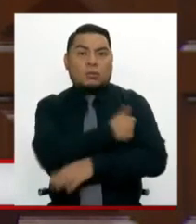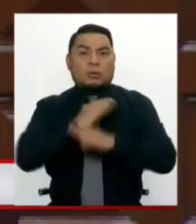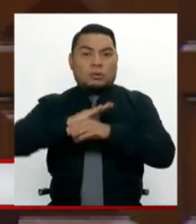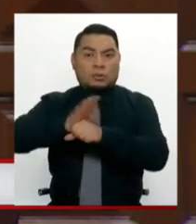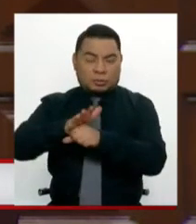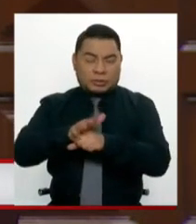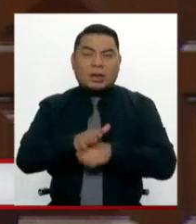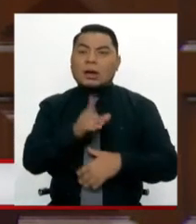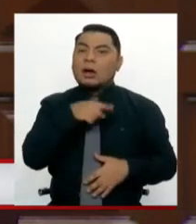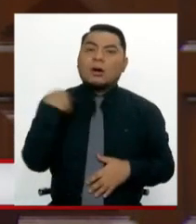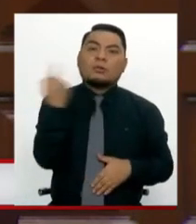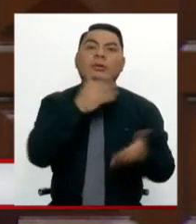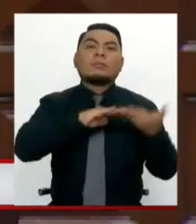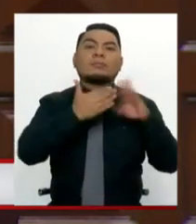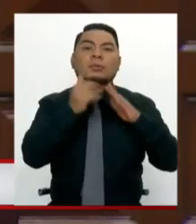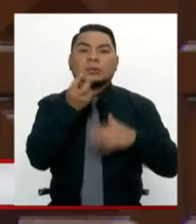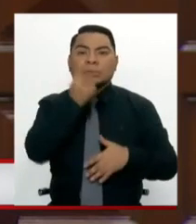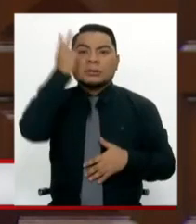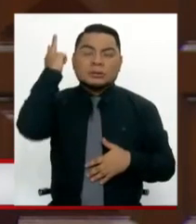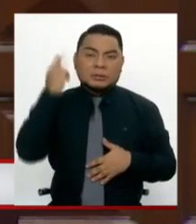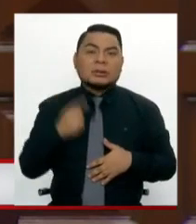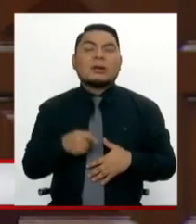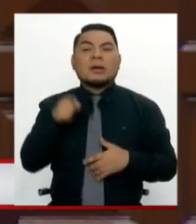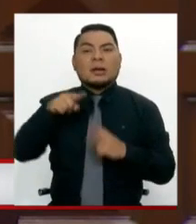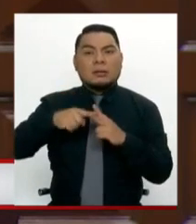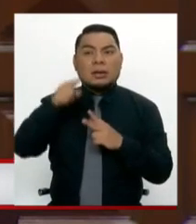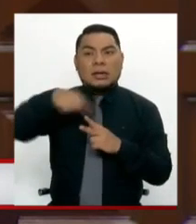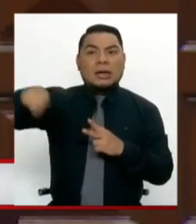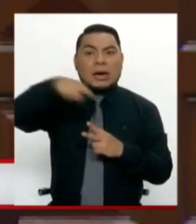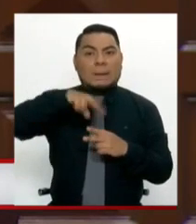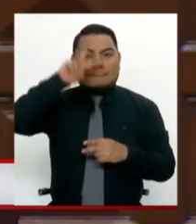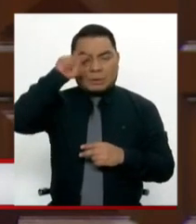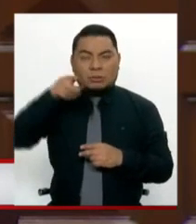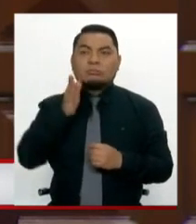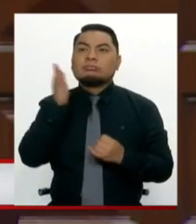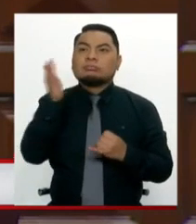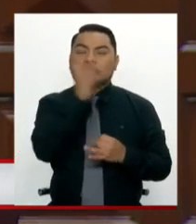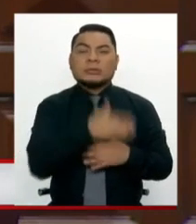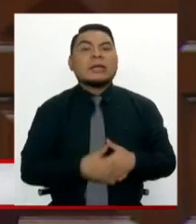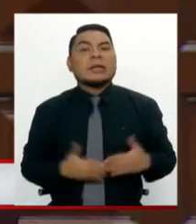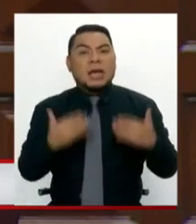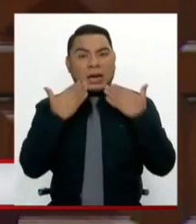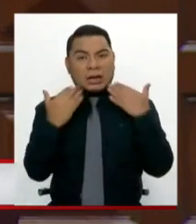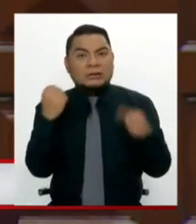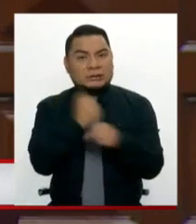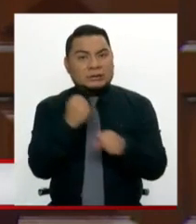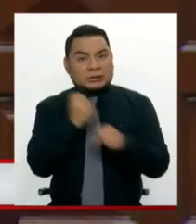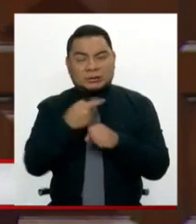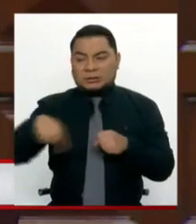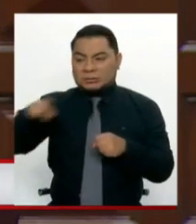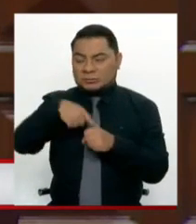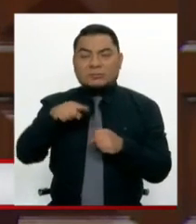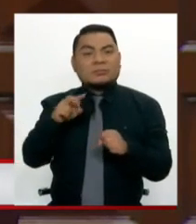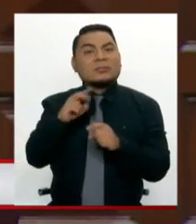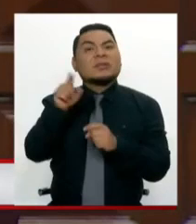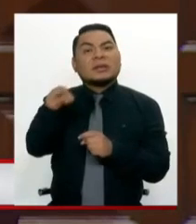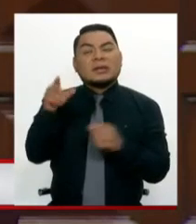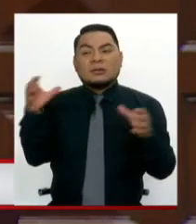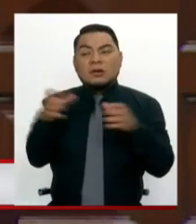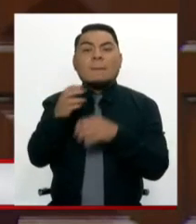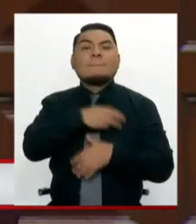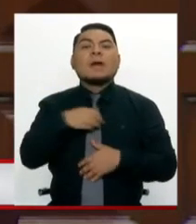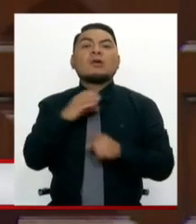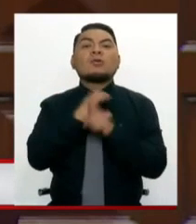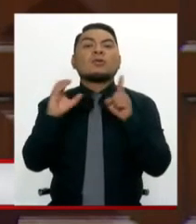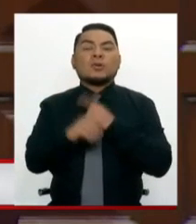COVID-19 a todos los pueblos indígenas u originarios de nuestro país. Gracias a los gestores interculturales del Ministerio